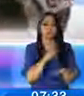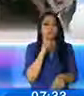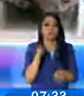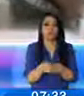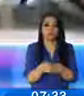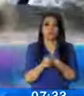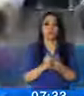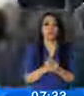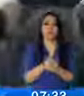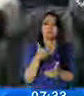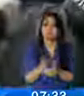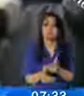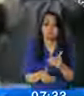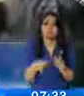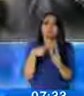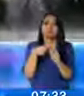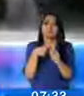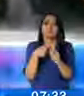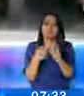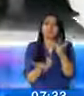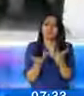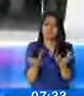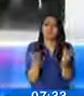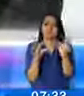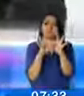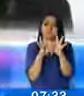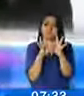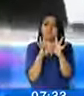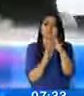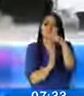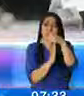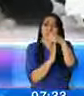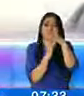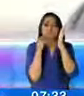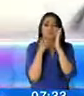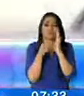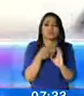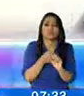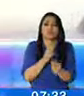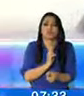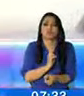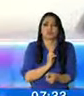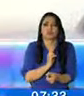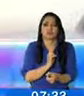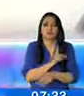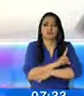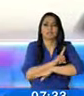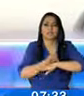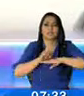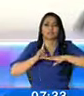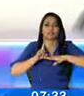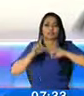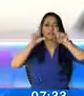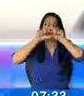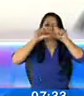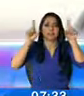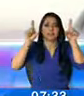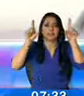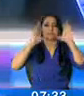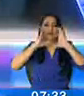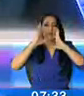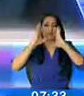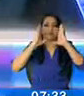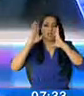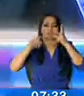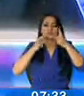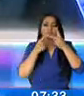hablan de los pasos positivos para una posible Reconciliación por ejemplo la renuncia presentada por el director de senel y la carta aclaratoria